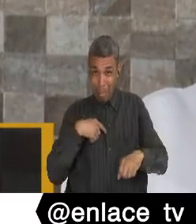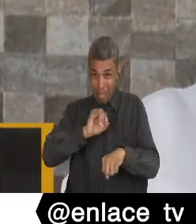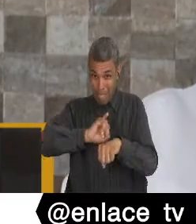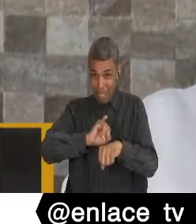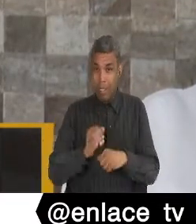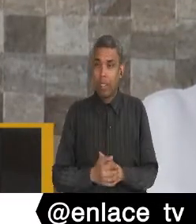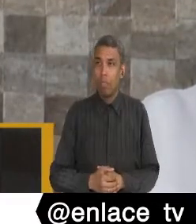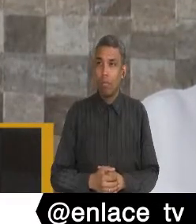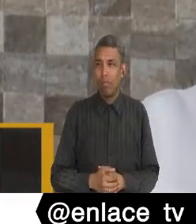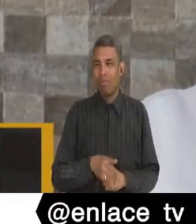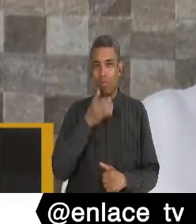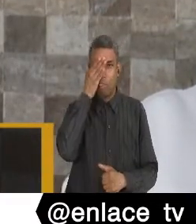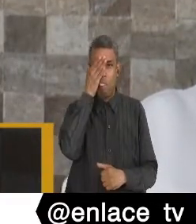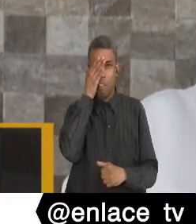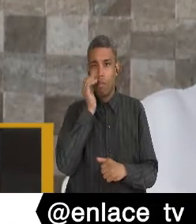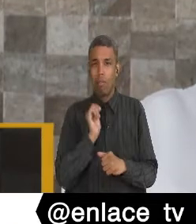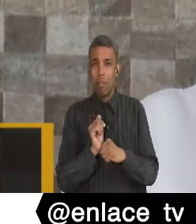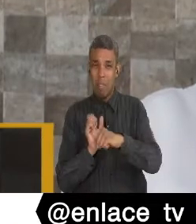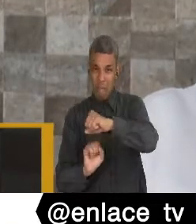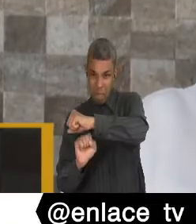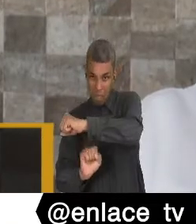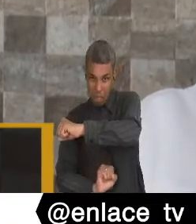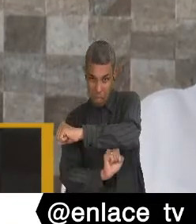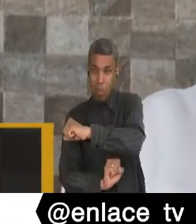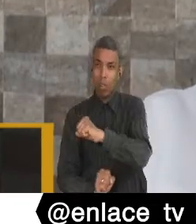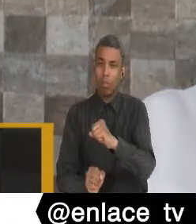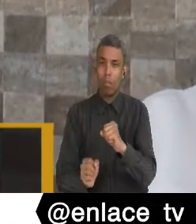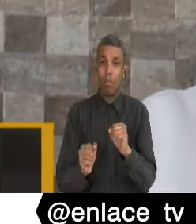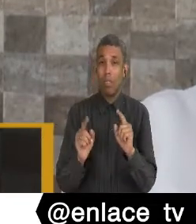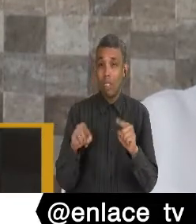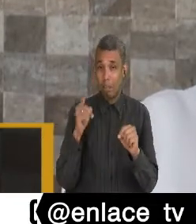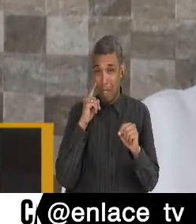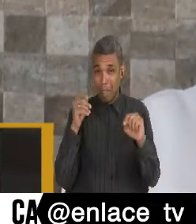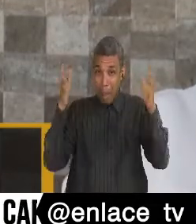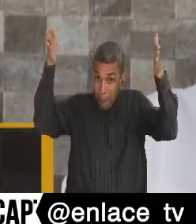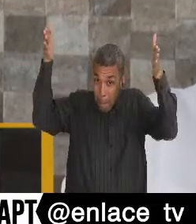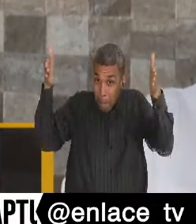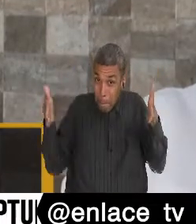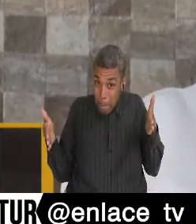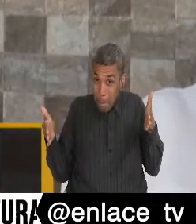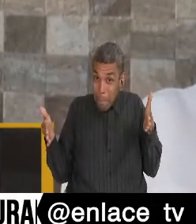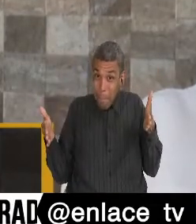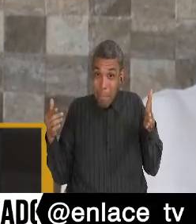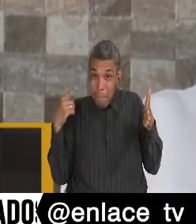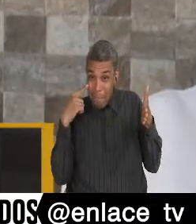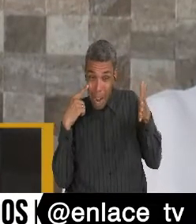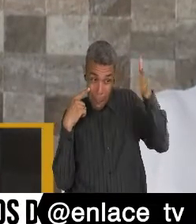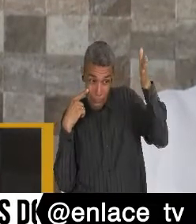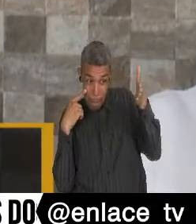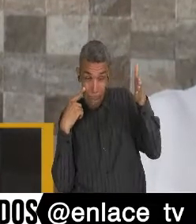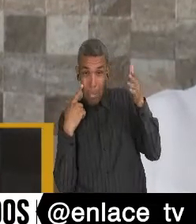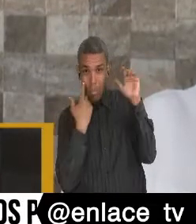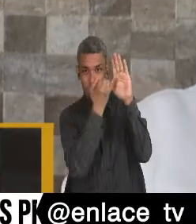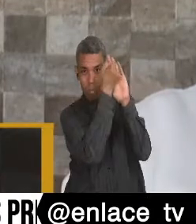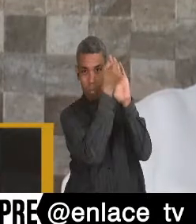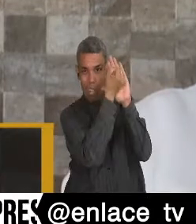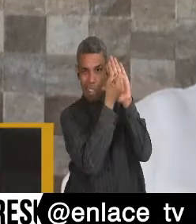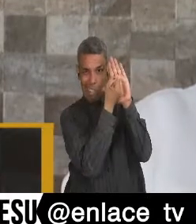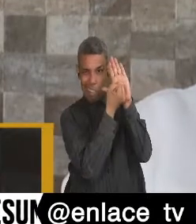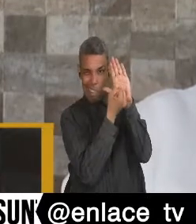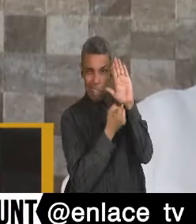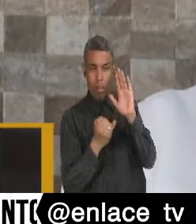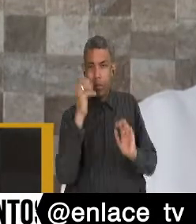tanto al final de la capilla como de manera lateral están con unas pequeñas roturas, y